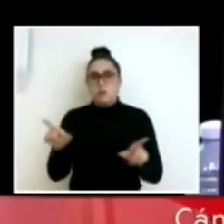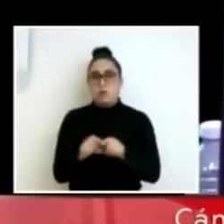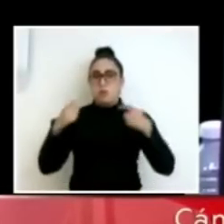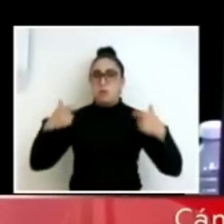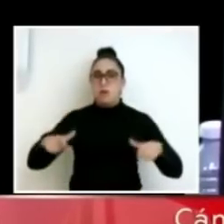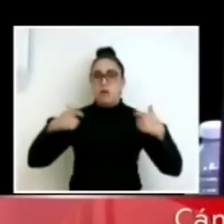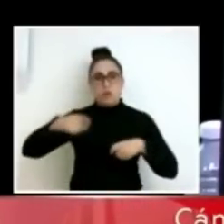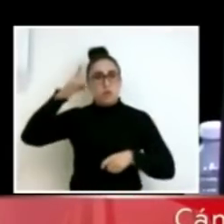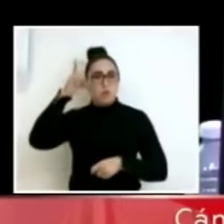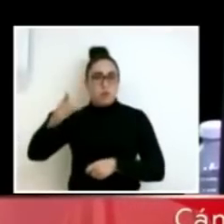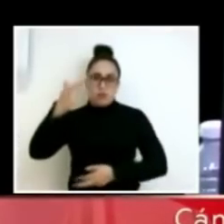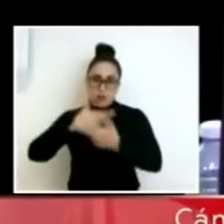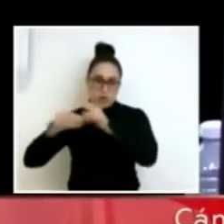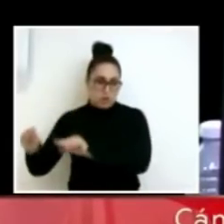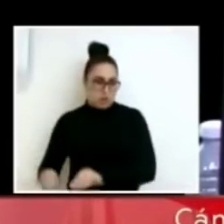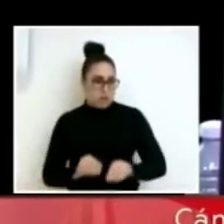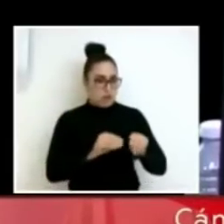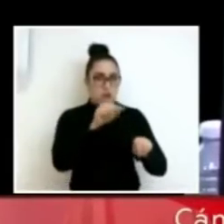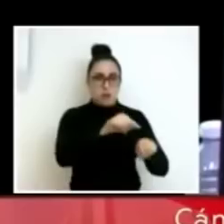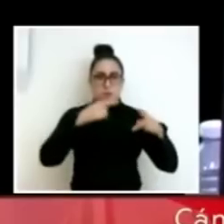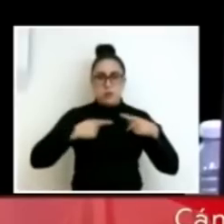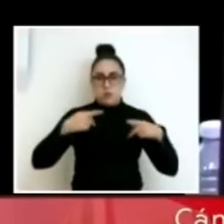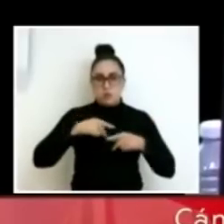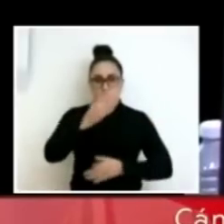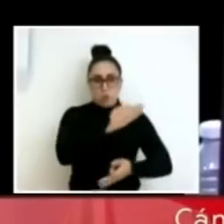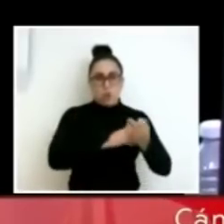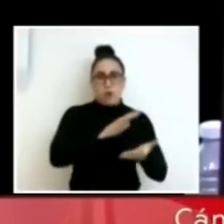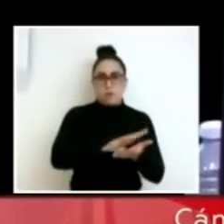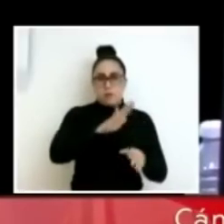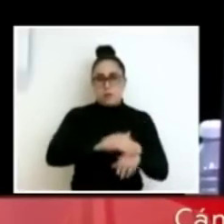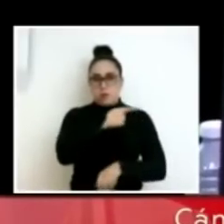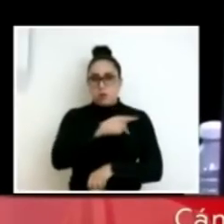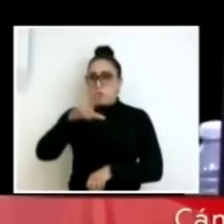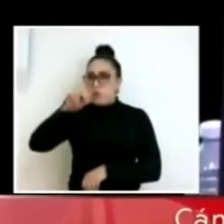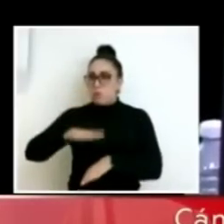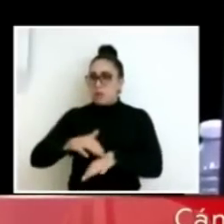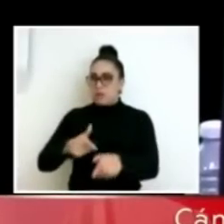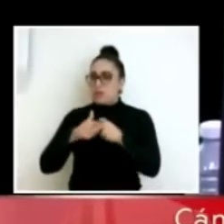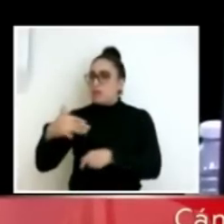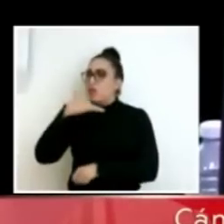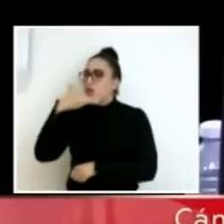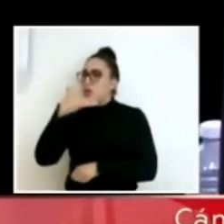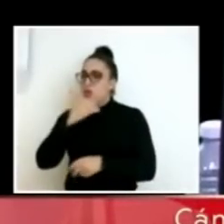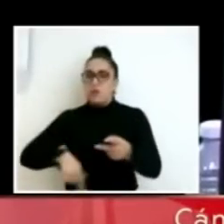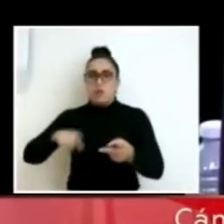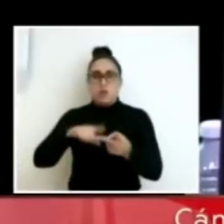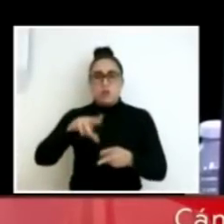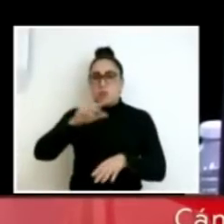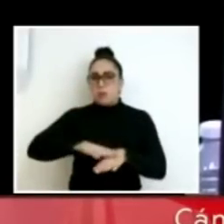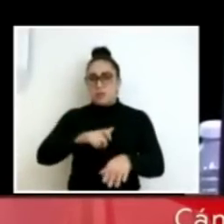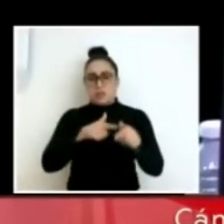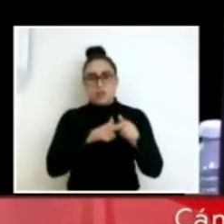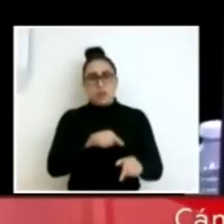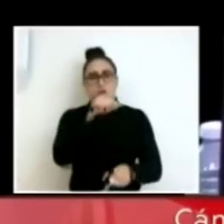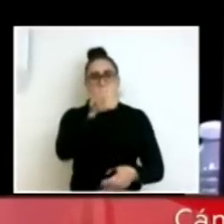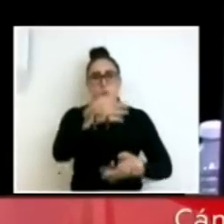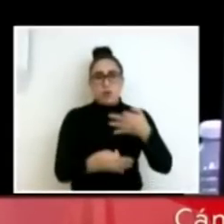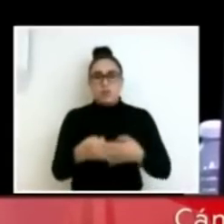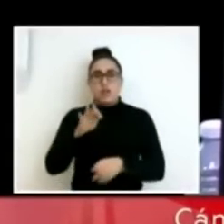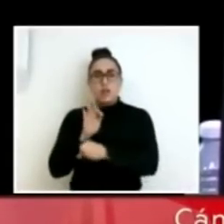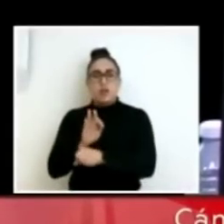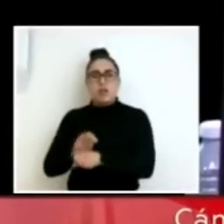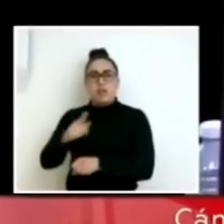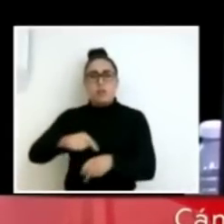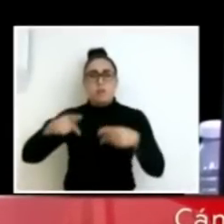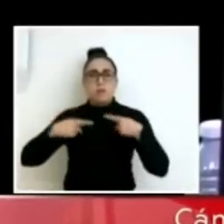a quien pertenece este país, no a los intereses creados, no a los corruptos, no a los jueces que liberan criminales, feminicidas,